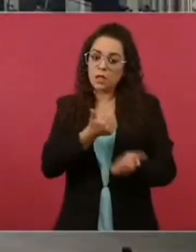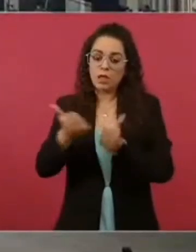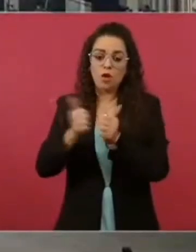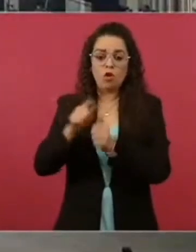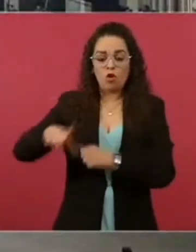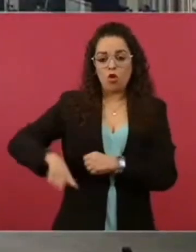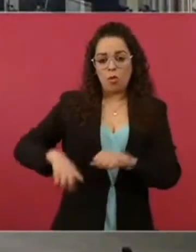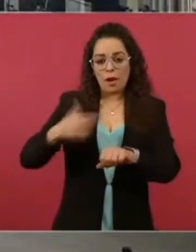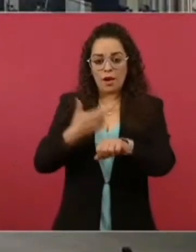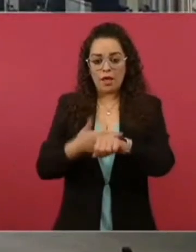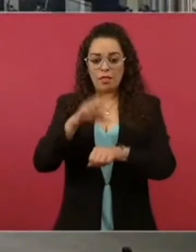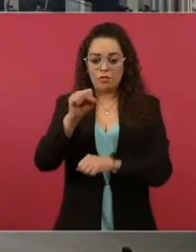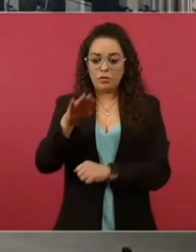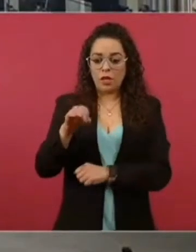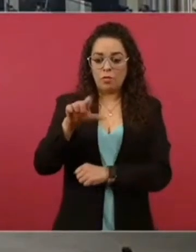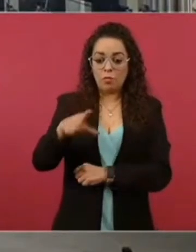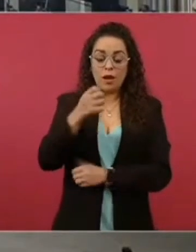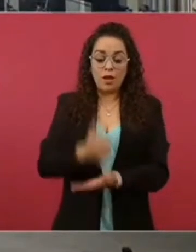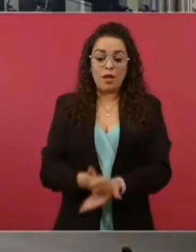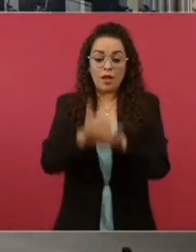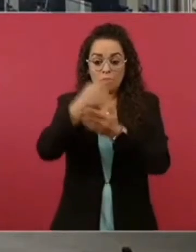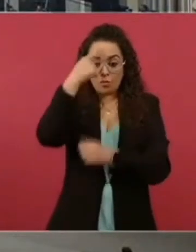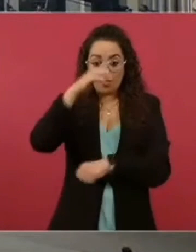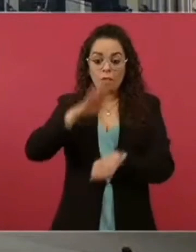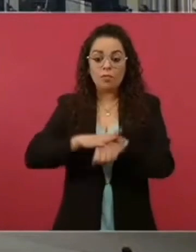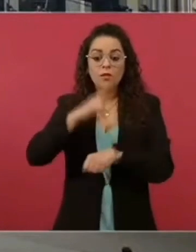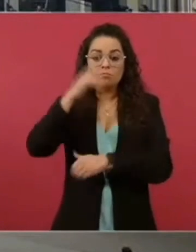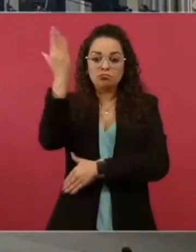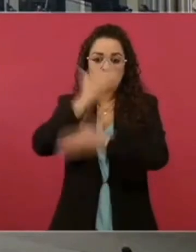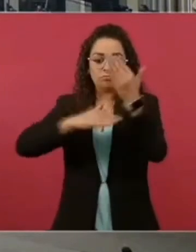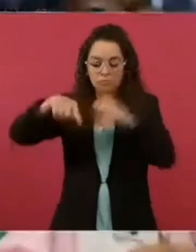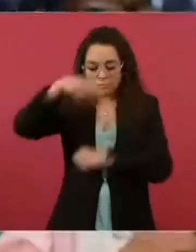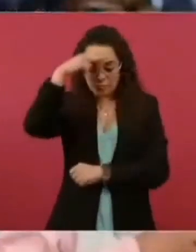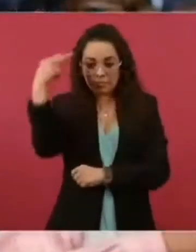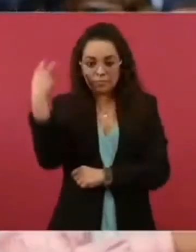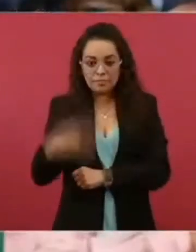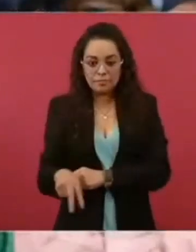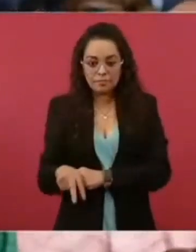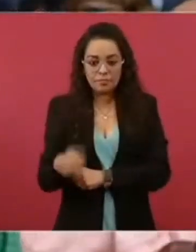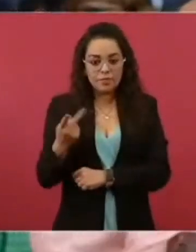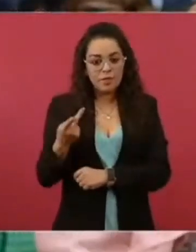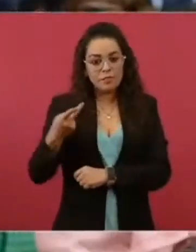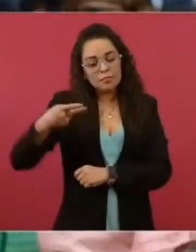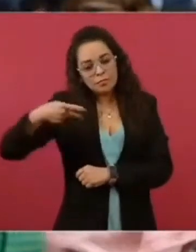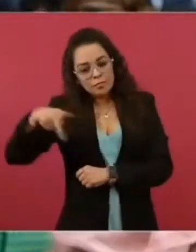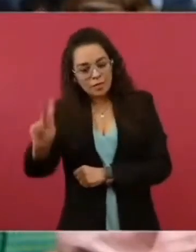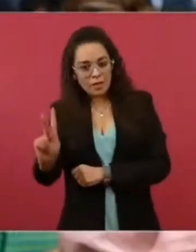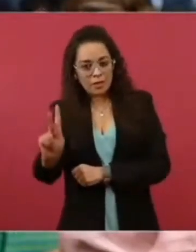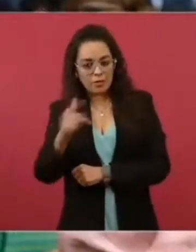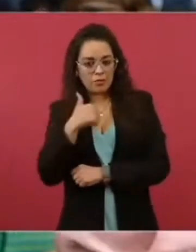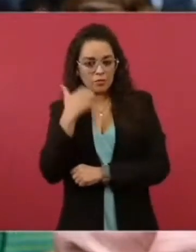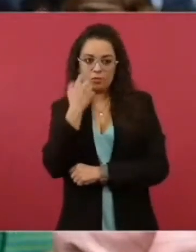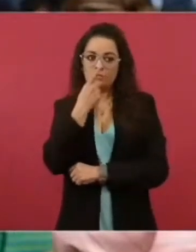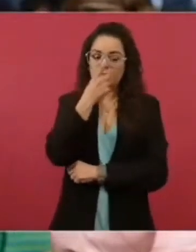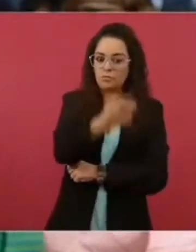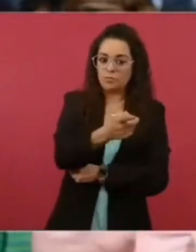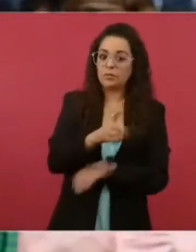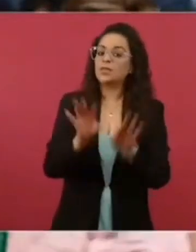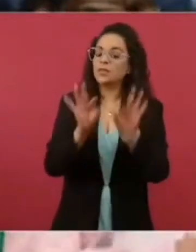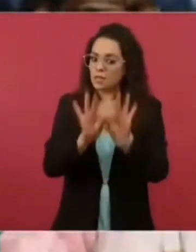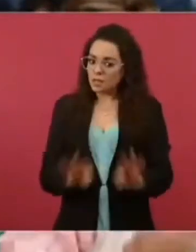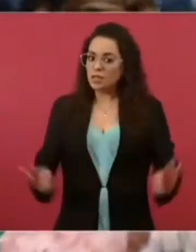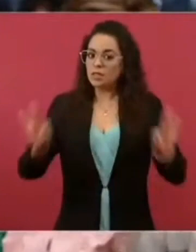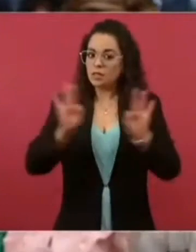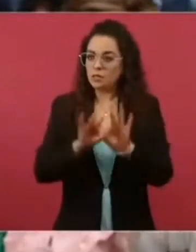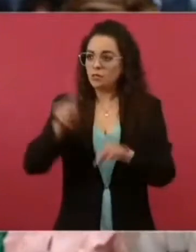eso suma para el crecimiento del Estado y para el crecimiento del país. Sin embargo, señor presidente, también es importante hacerle saber que en el caso